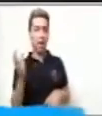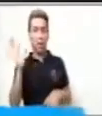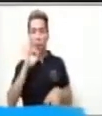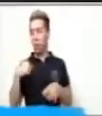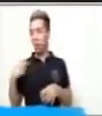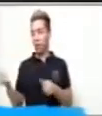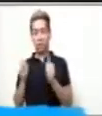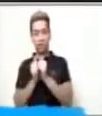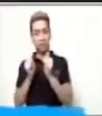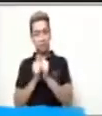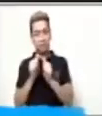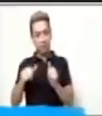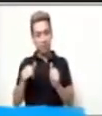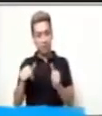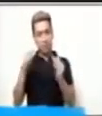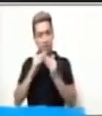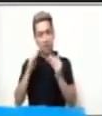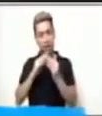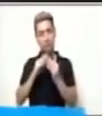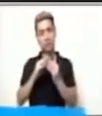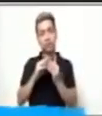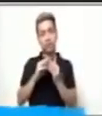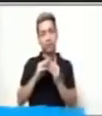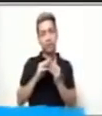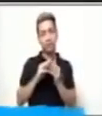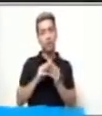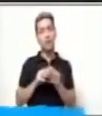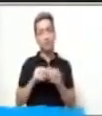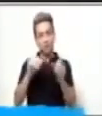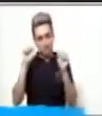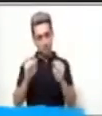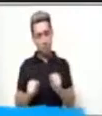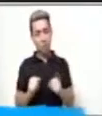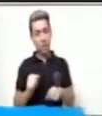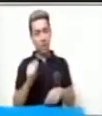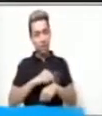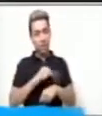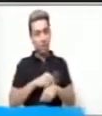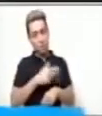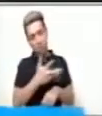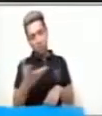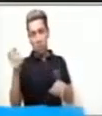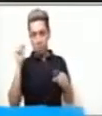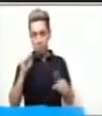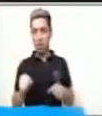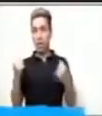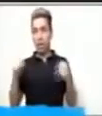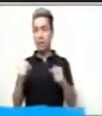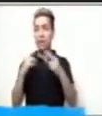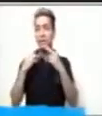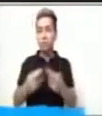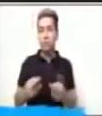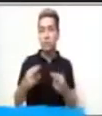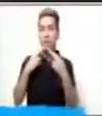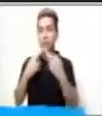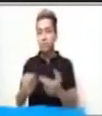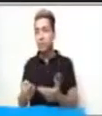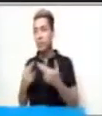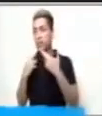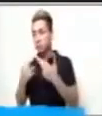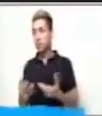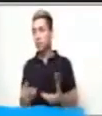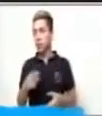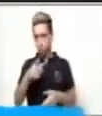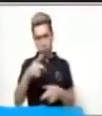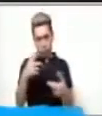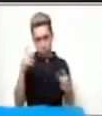que te esté acompañando en esta oportunidad y dale tiempo para que logres responder. Tú ya lo puedes hacer